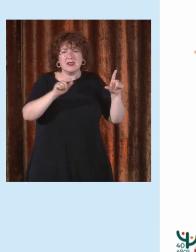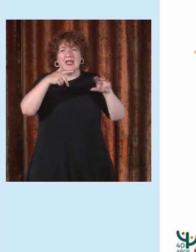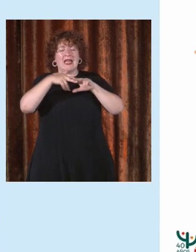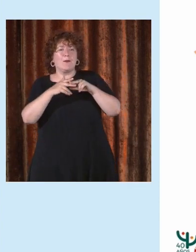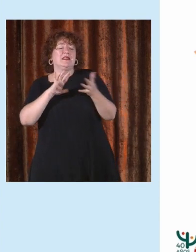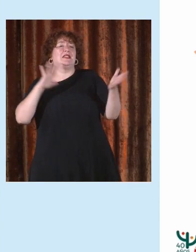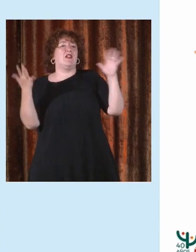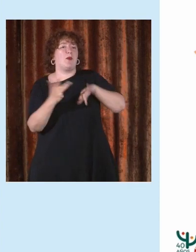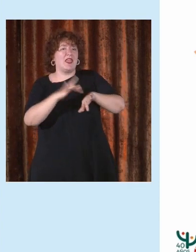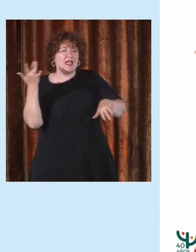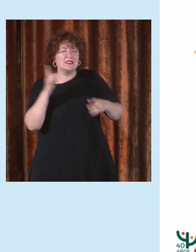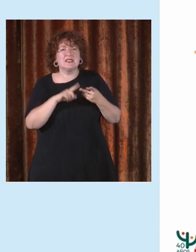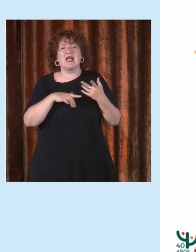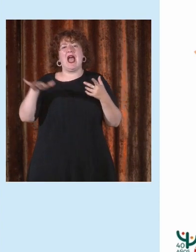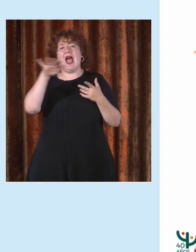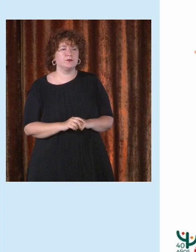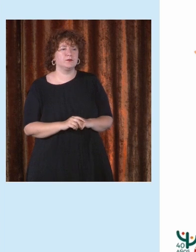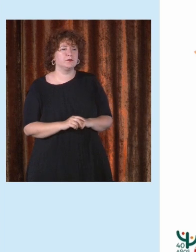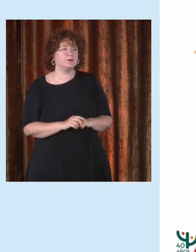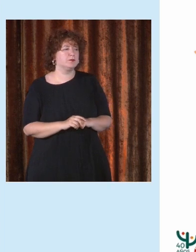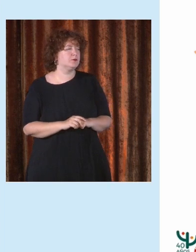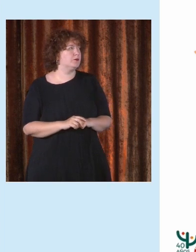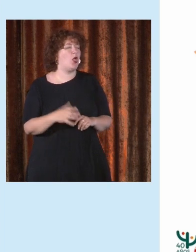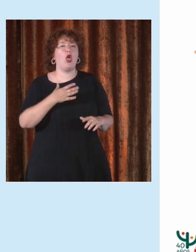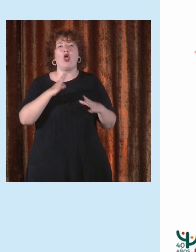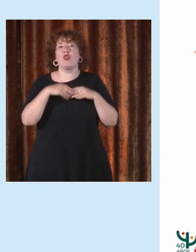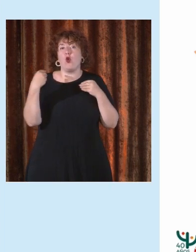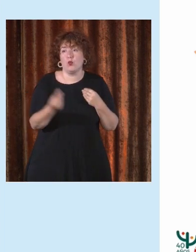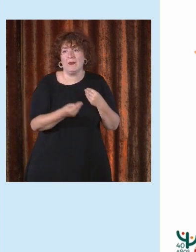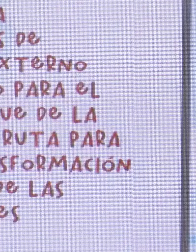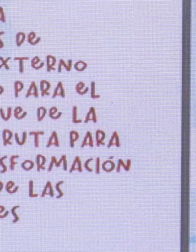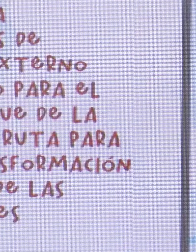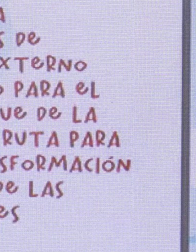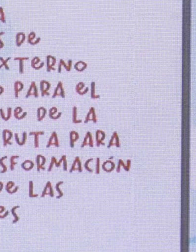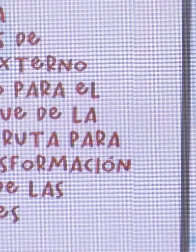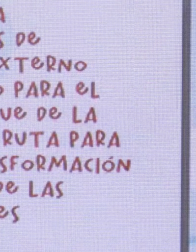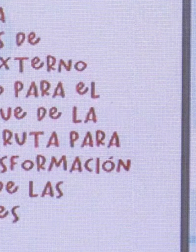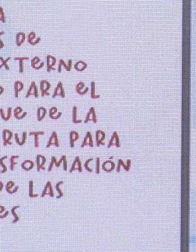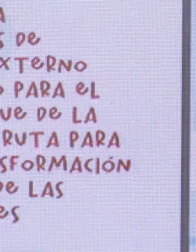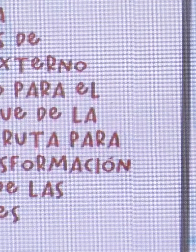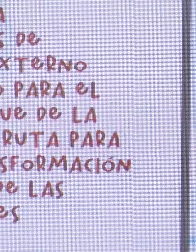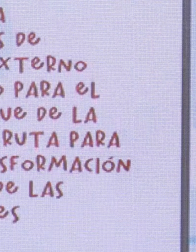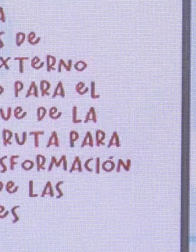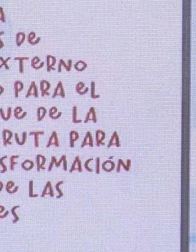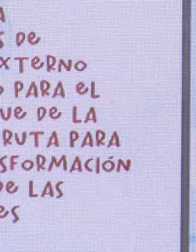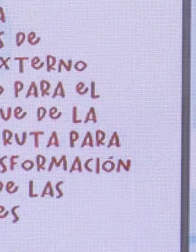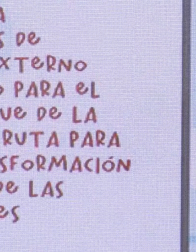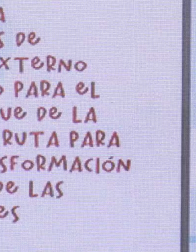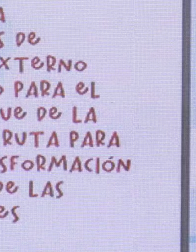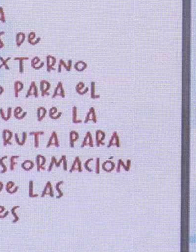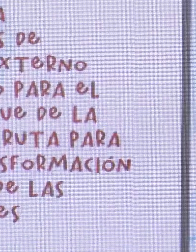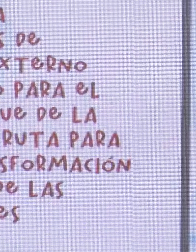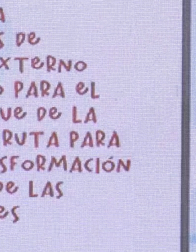transformación digital hasta el área privada de las entidades, documentación, datos. Cualquier tipo de recurso que